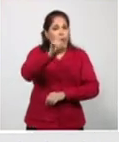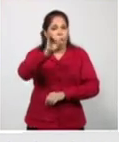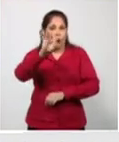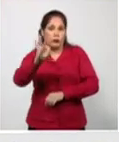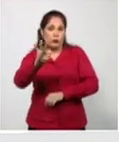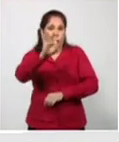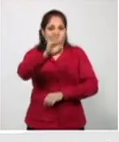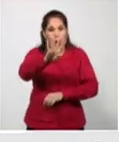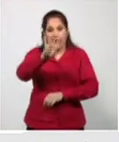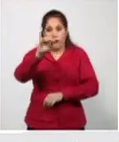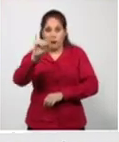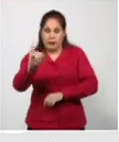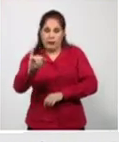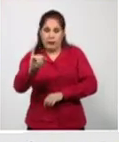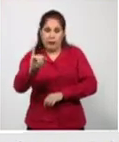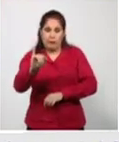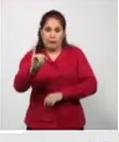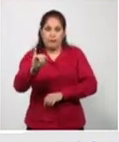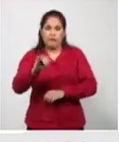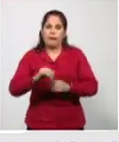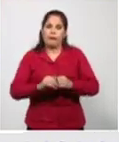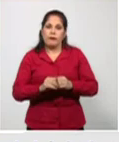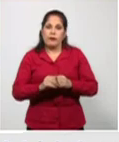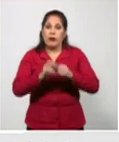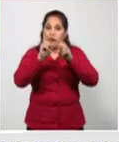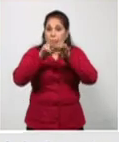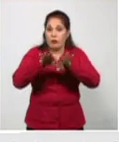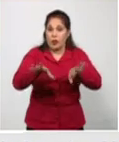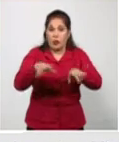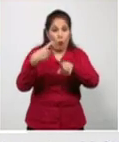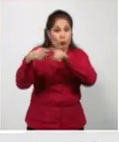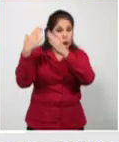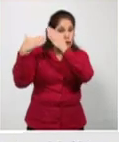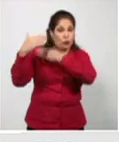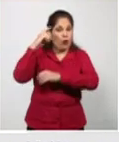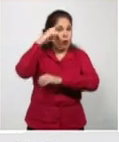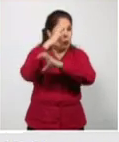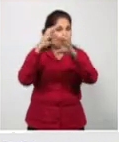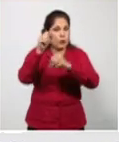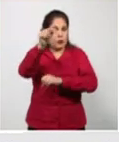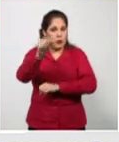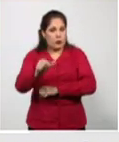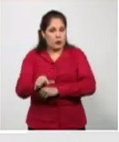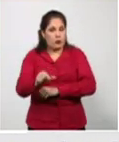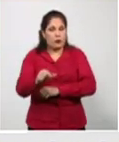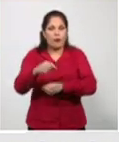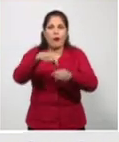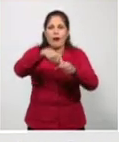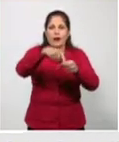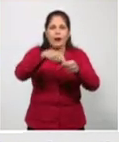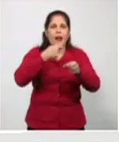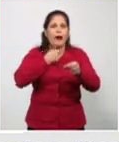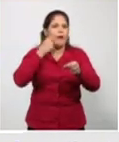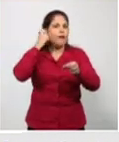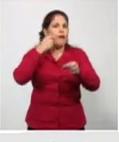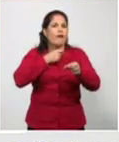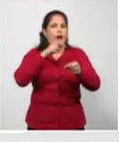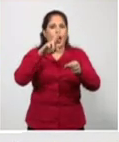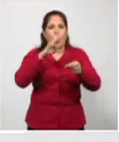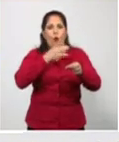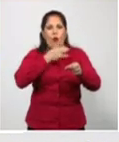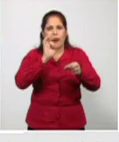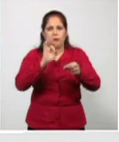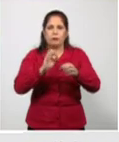1846, con observaciones epidemiológicas, un científico en las islas de Feroe, que están entre Escocia e